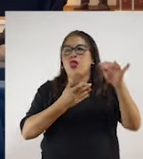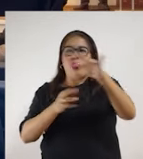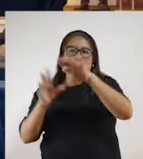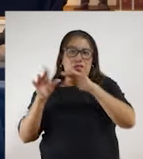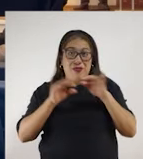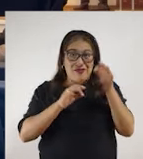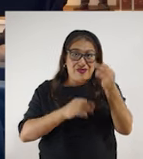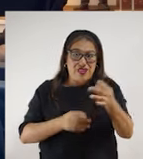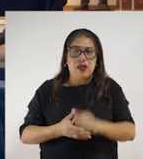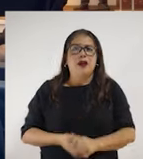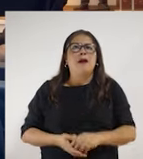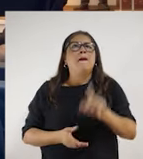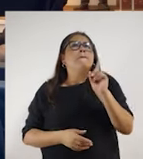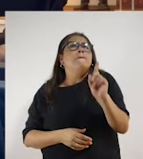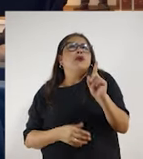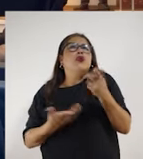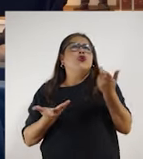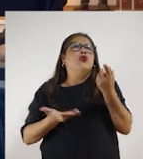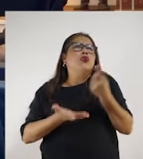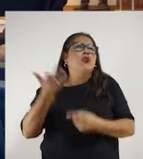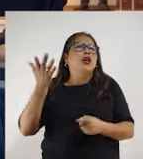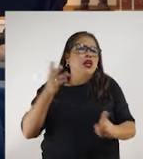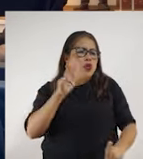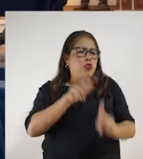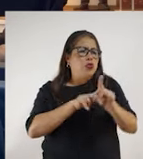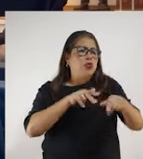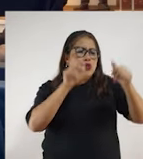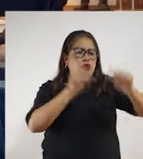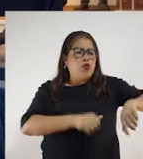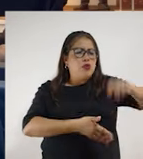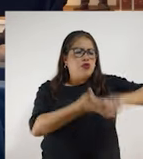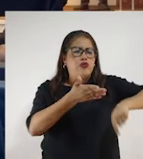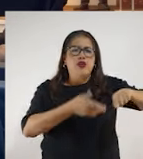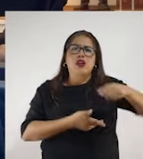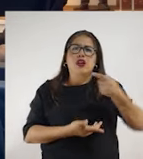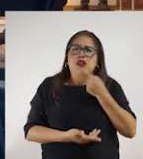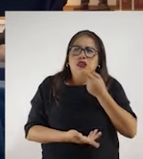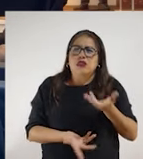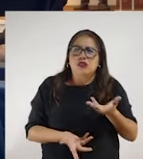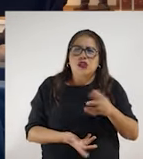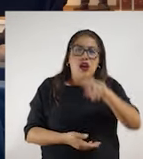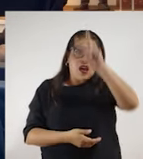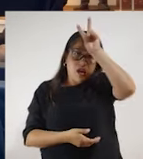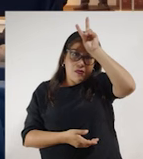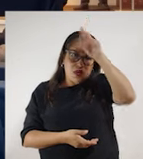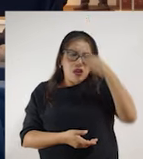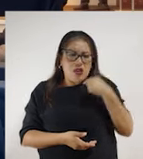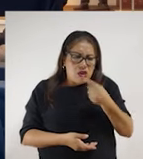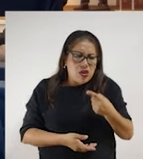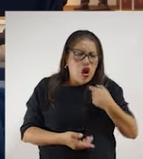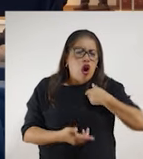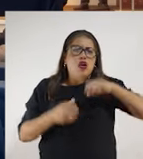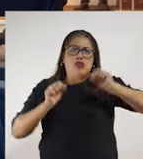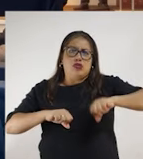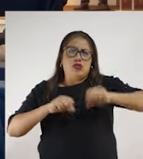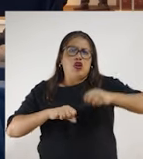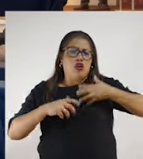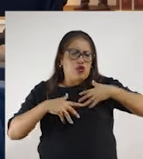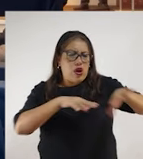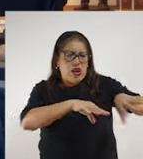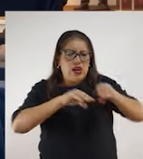Pero ¿qué sucedió cuando surgió la convención? Y cuando el Perú dijo, yo suscribo la